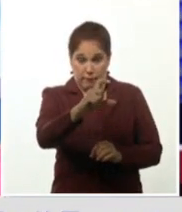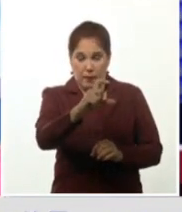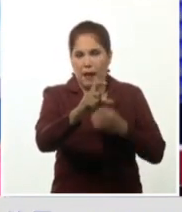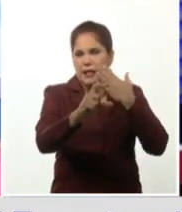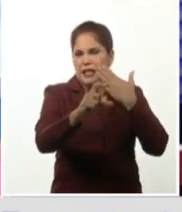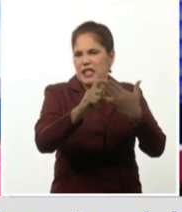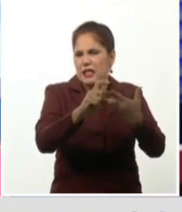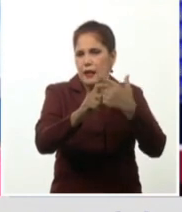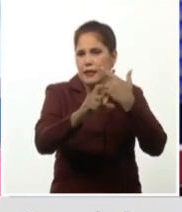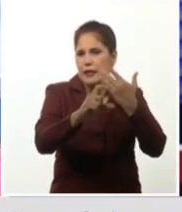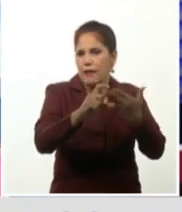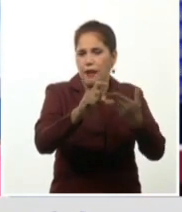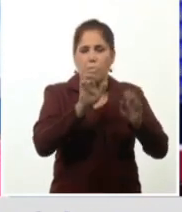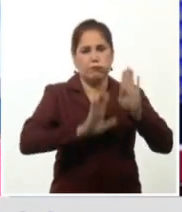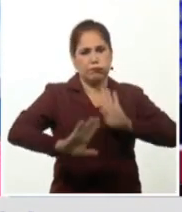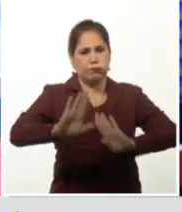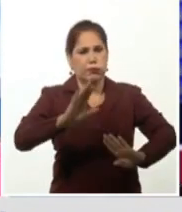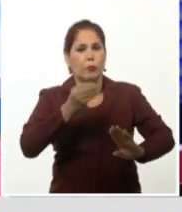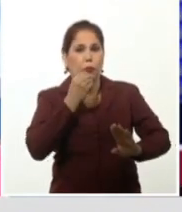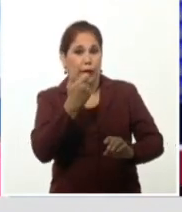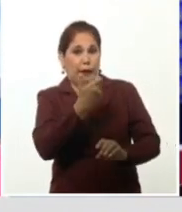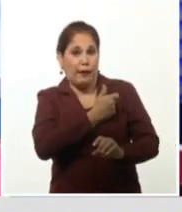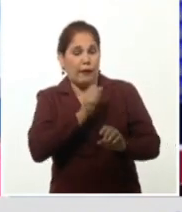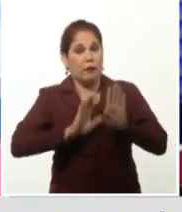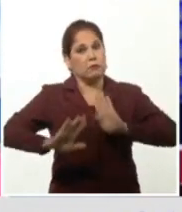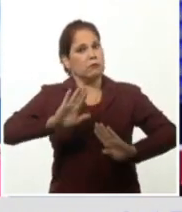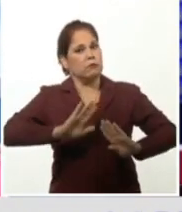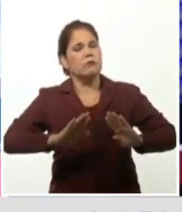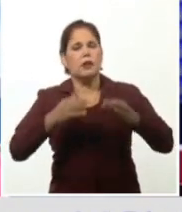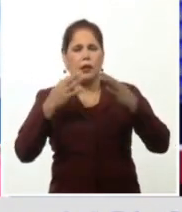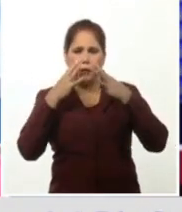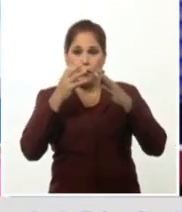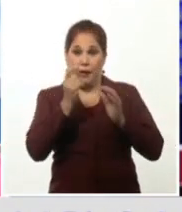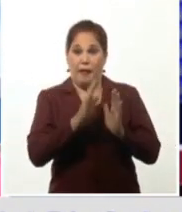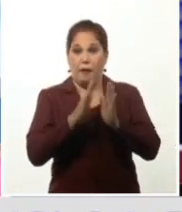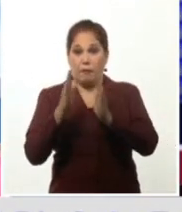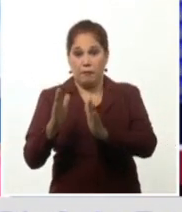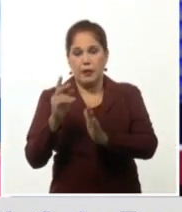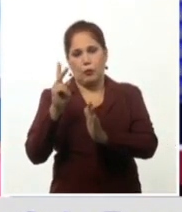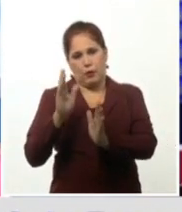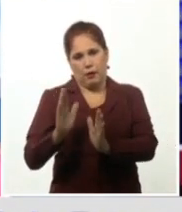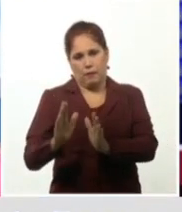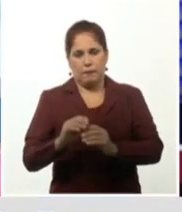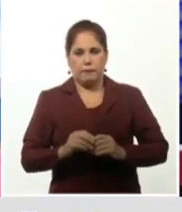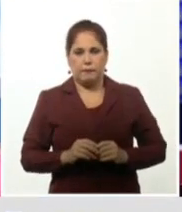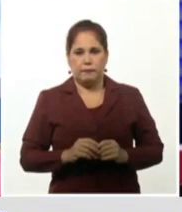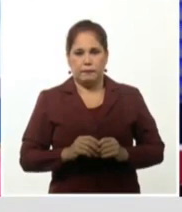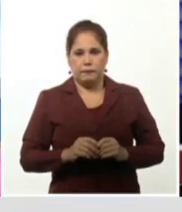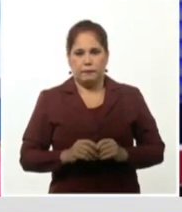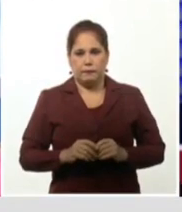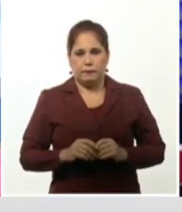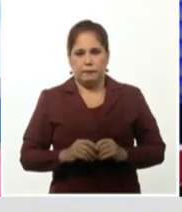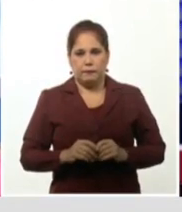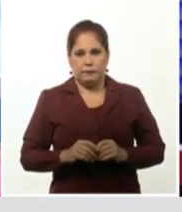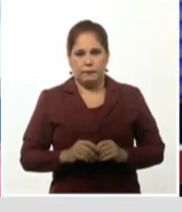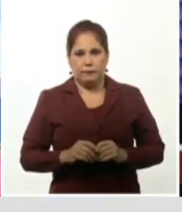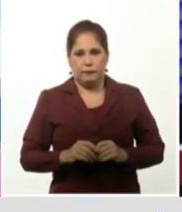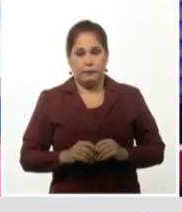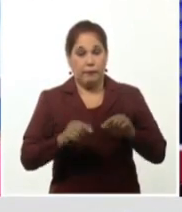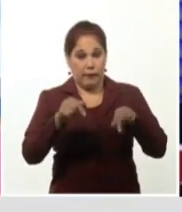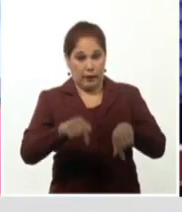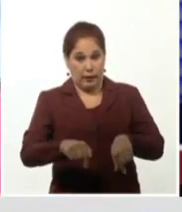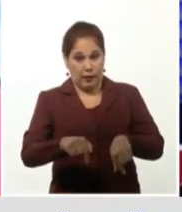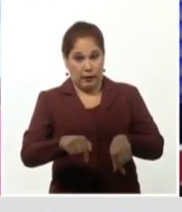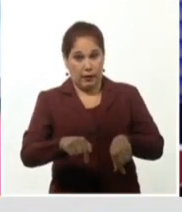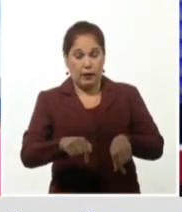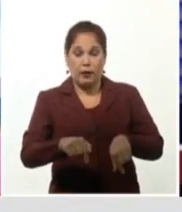de inmunogenicidad que se necesitan para pasar a fases posteriores de evaluación clínica. En este sentido, y